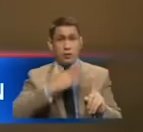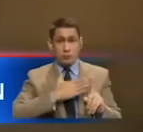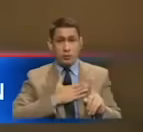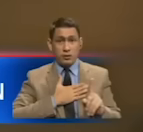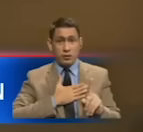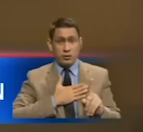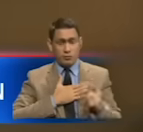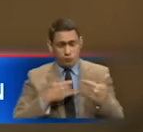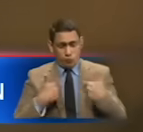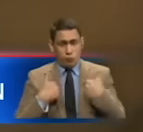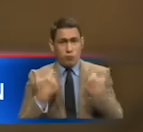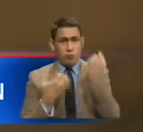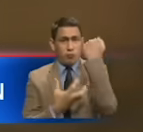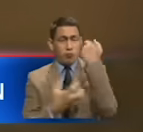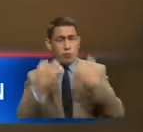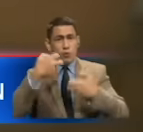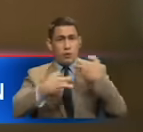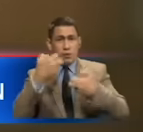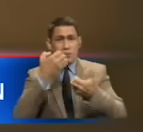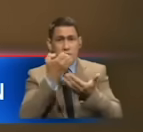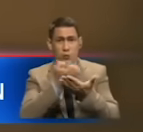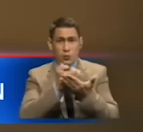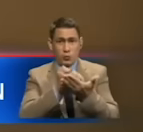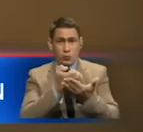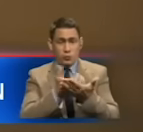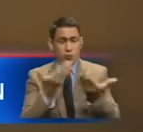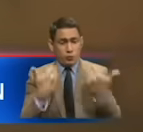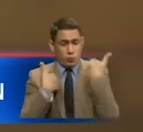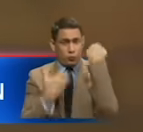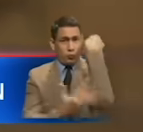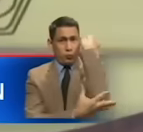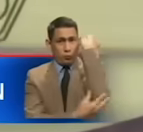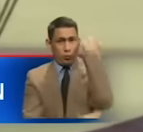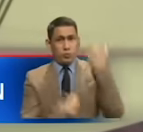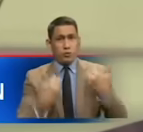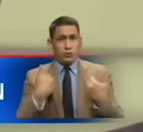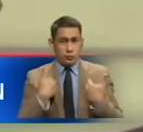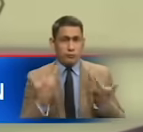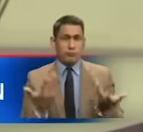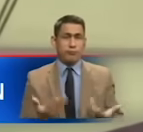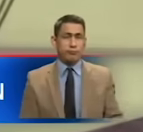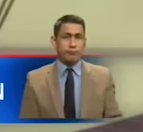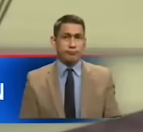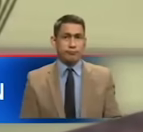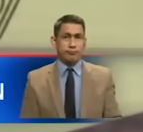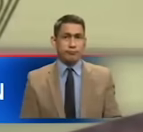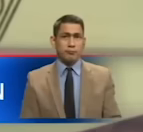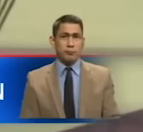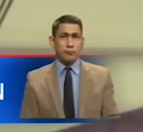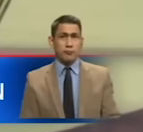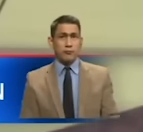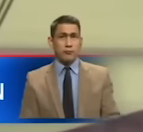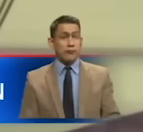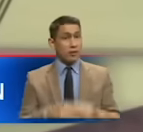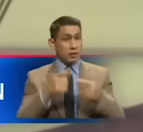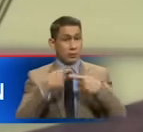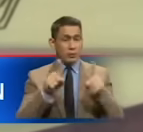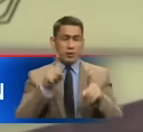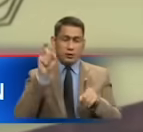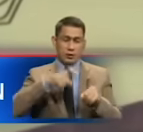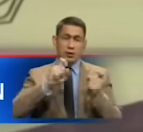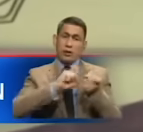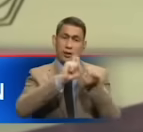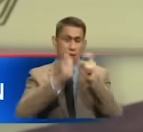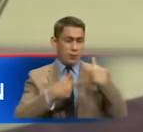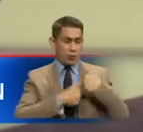caso único. Me dicen que el caso de mi hijo es caso único, de su cardiopatía congénita. Ya sería un trasplante de corazón o